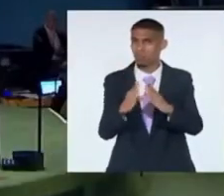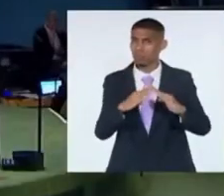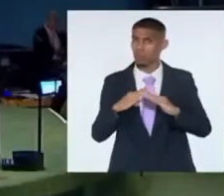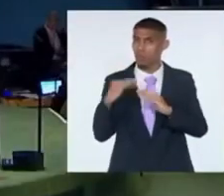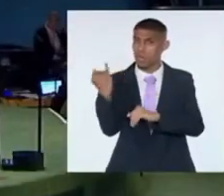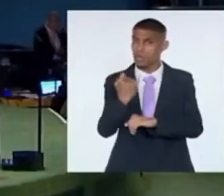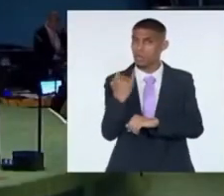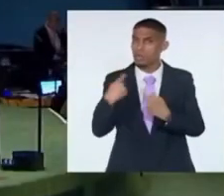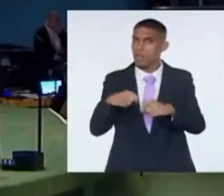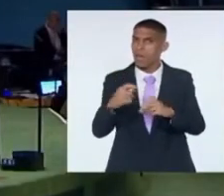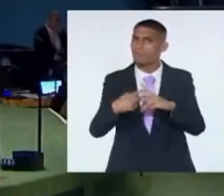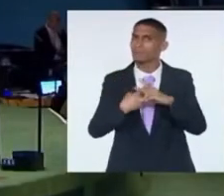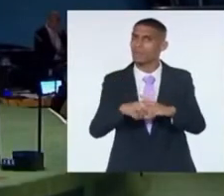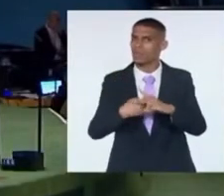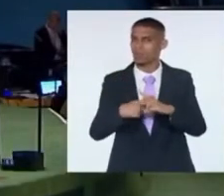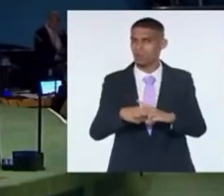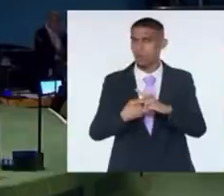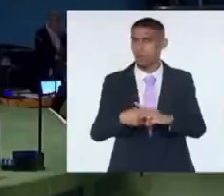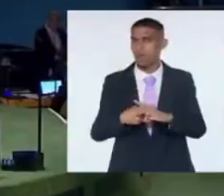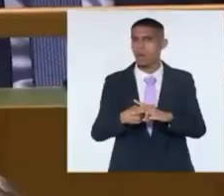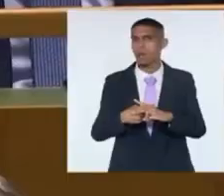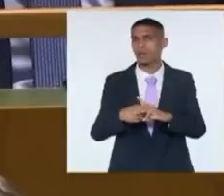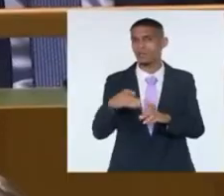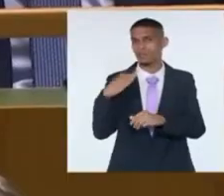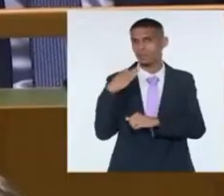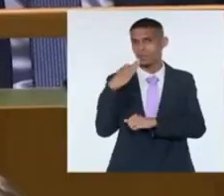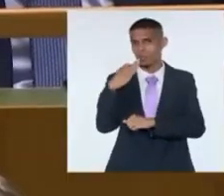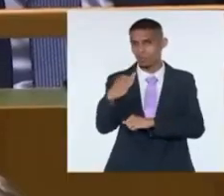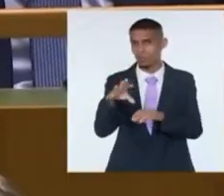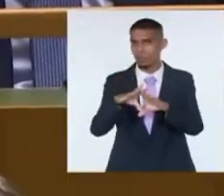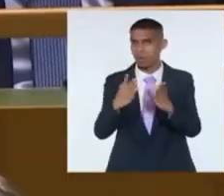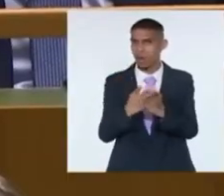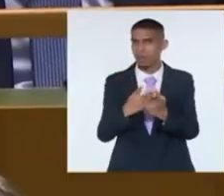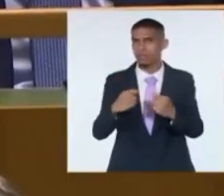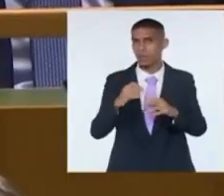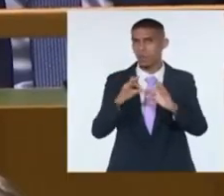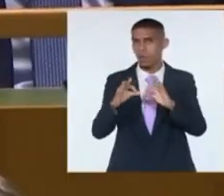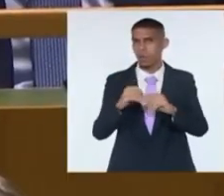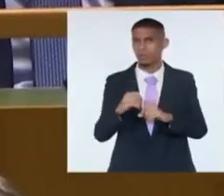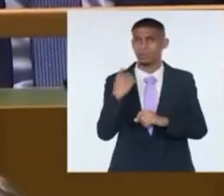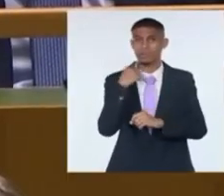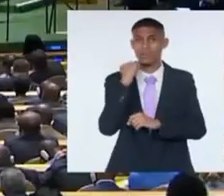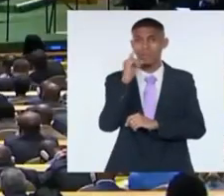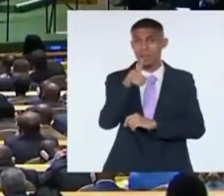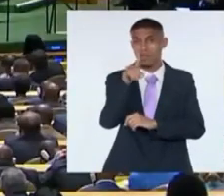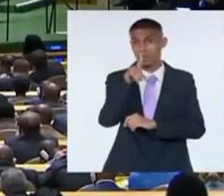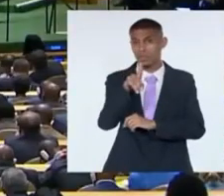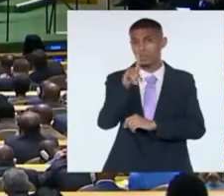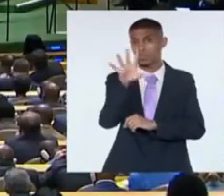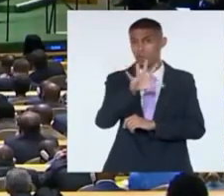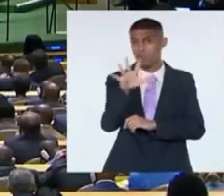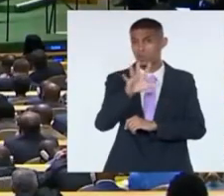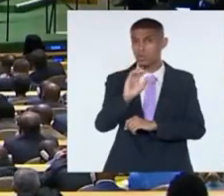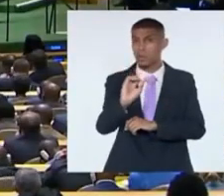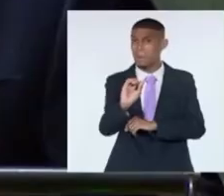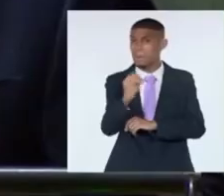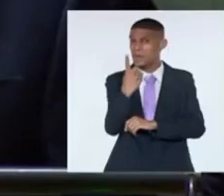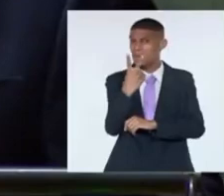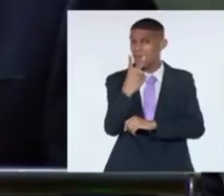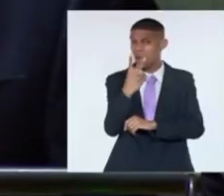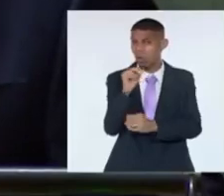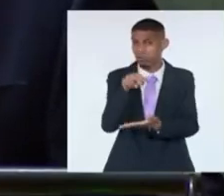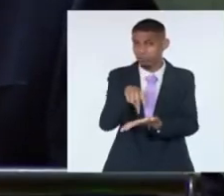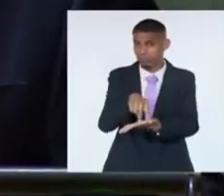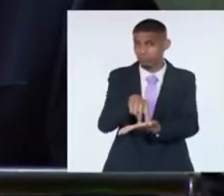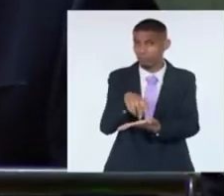solucionarlos para preservar el futuro del planeta como es costumbre desde 1955 el primero en subir al podio